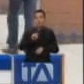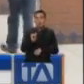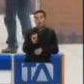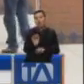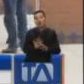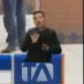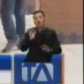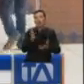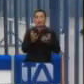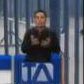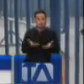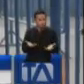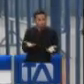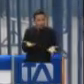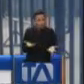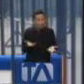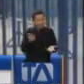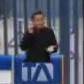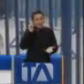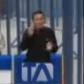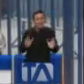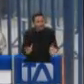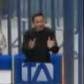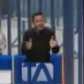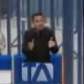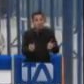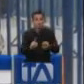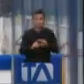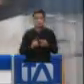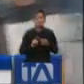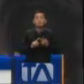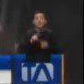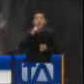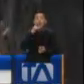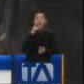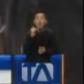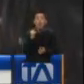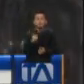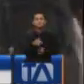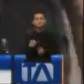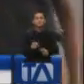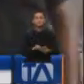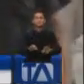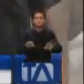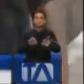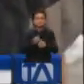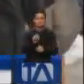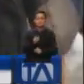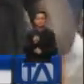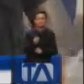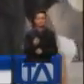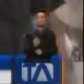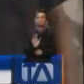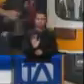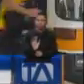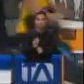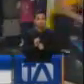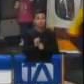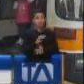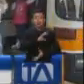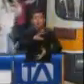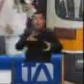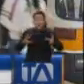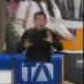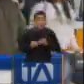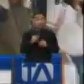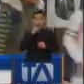nuestras niñas a que realmente alcen su voz, y sobre todo a los hombres. Los hombres aquí juegan un papel fundamental, porque además hay que reconocer que no son todos